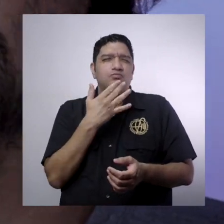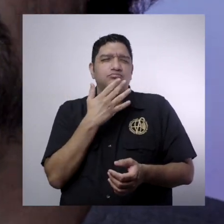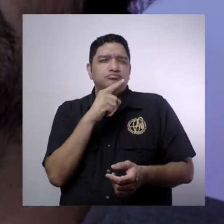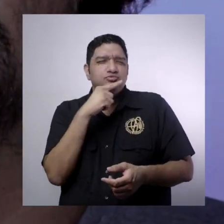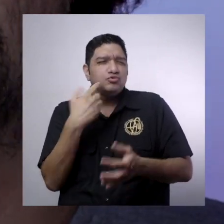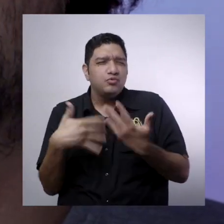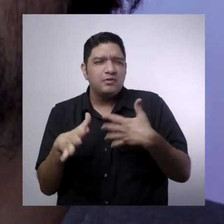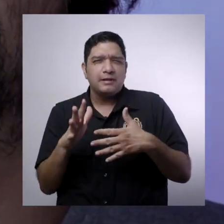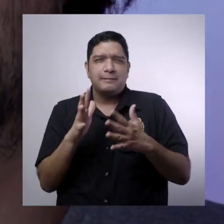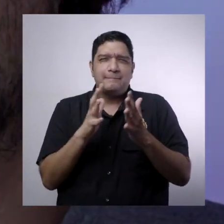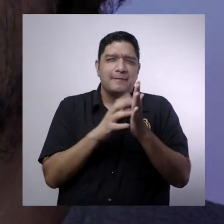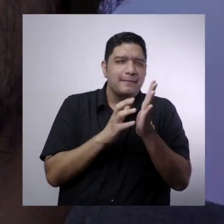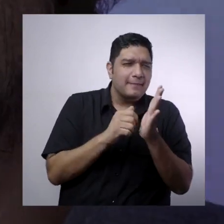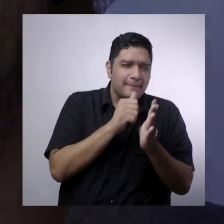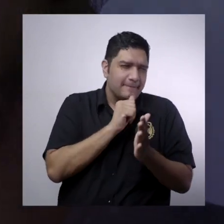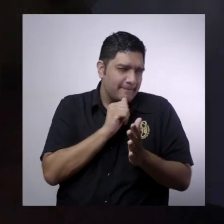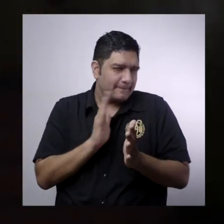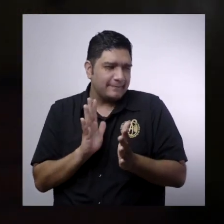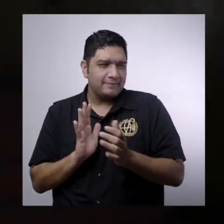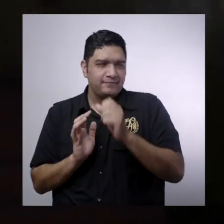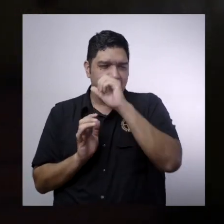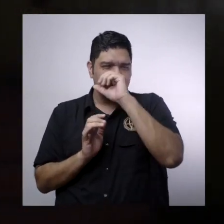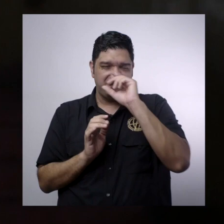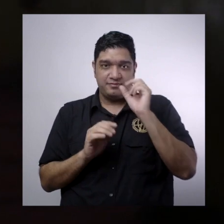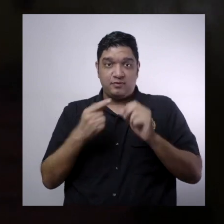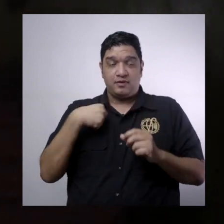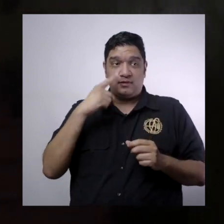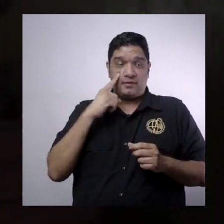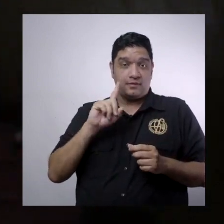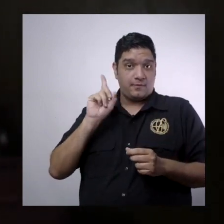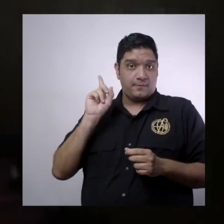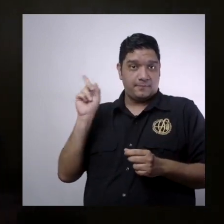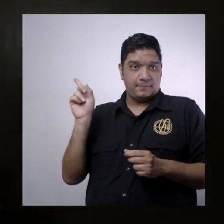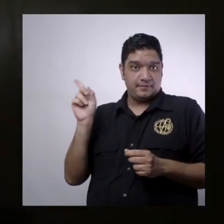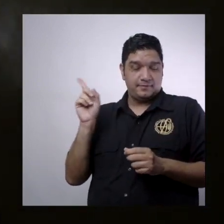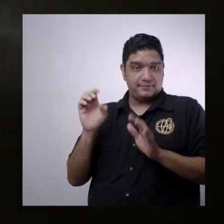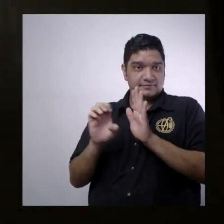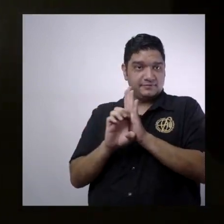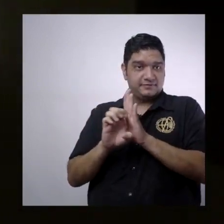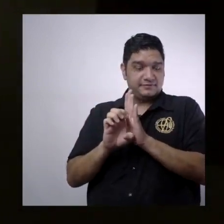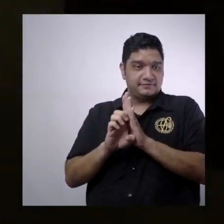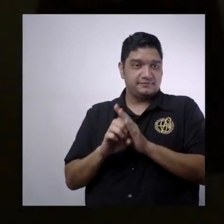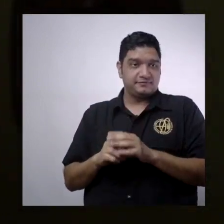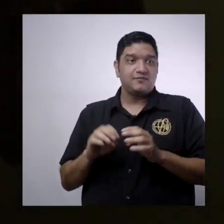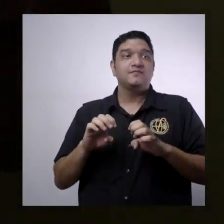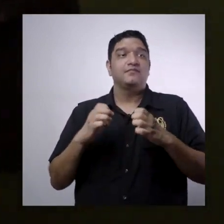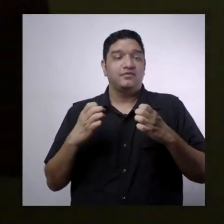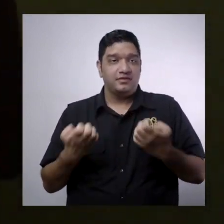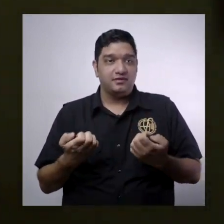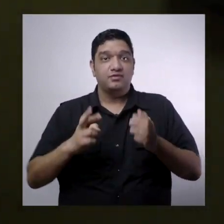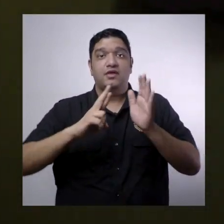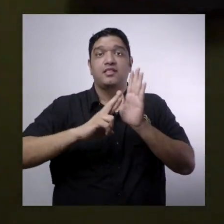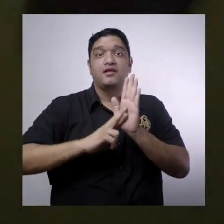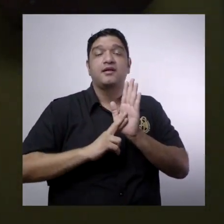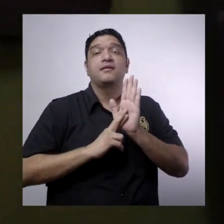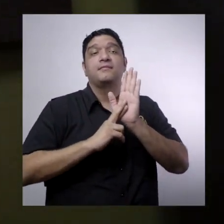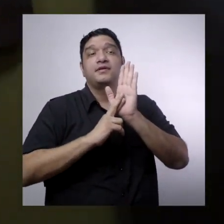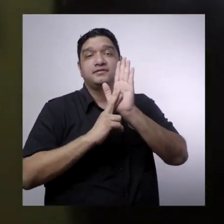este mural que se llamaba Máquina Urbana y que era una